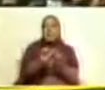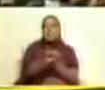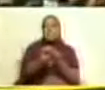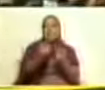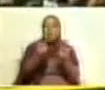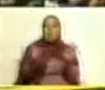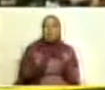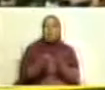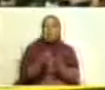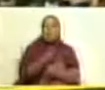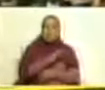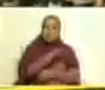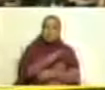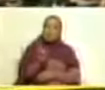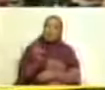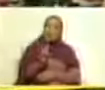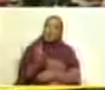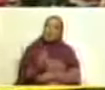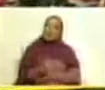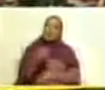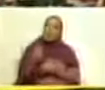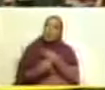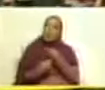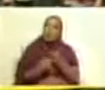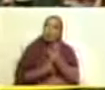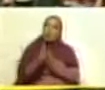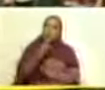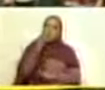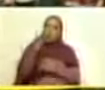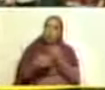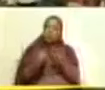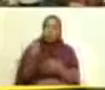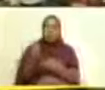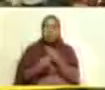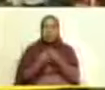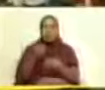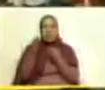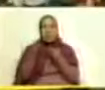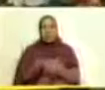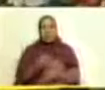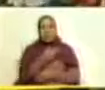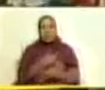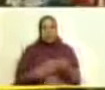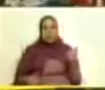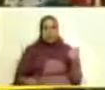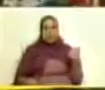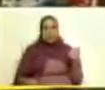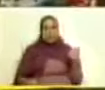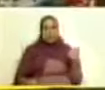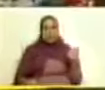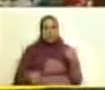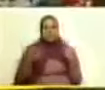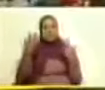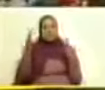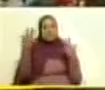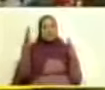Nos pertenece, somos sus creadores y lo vamos a hacer realidad, presidente.